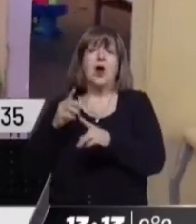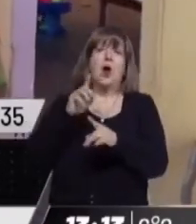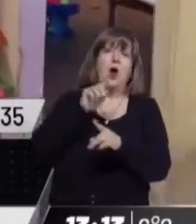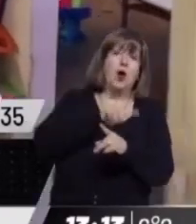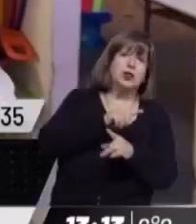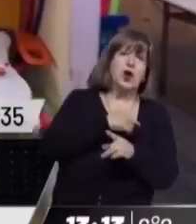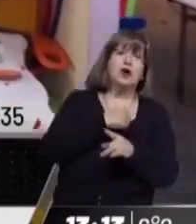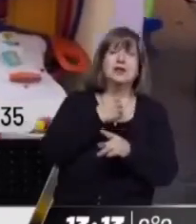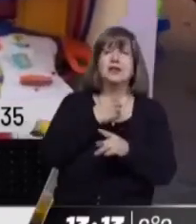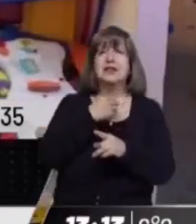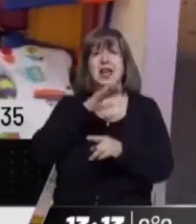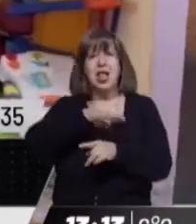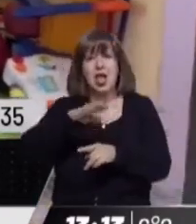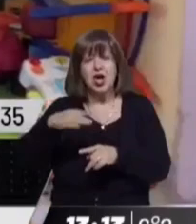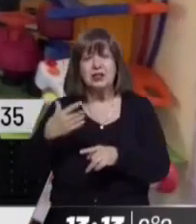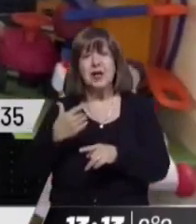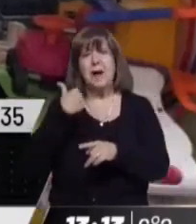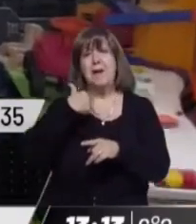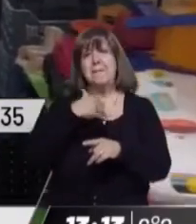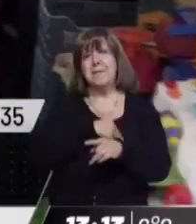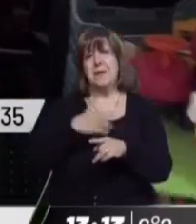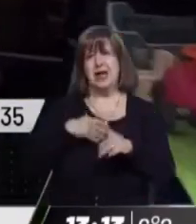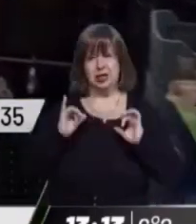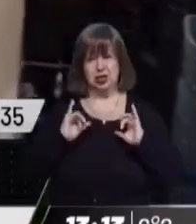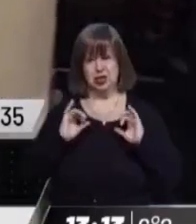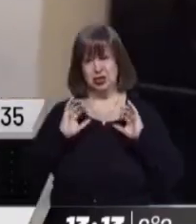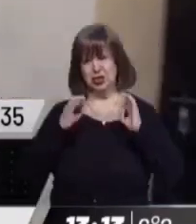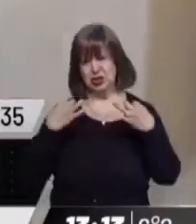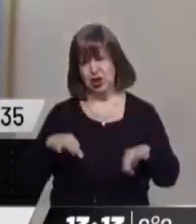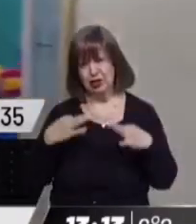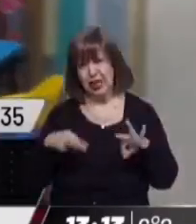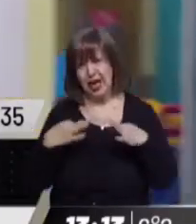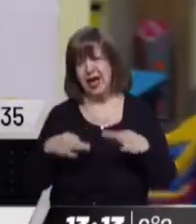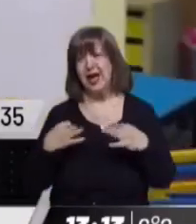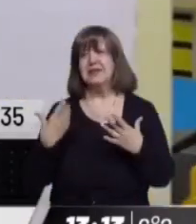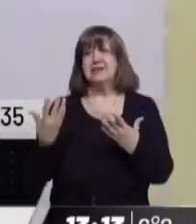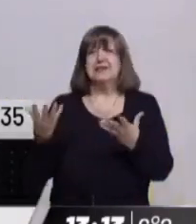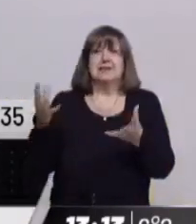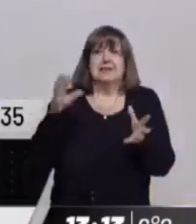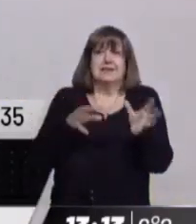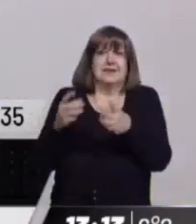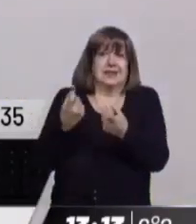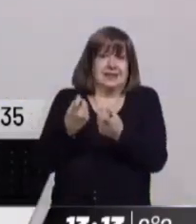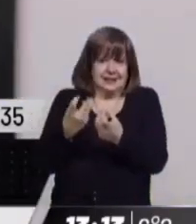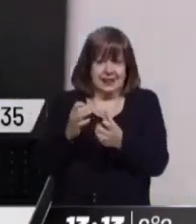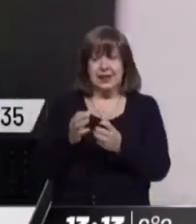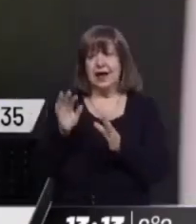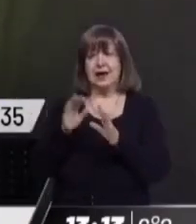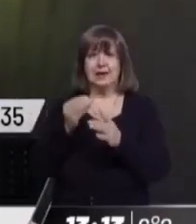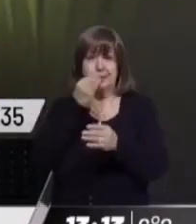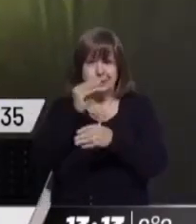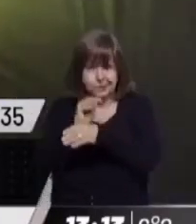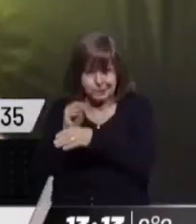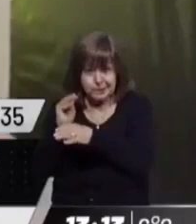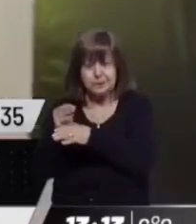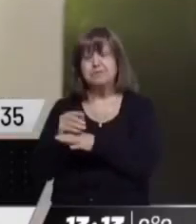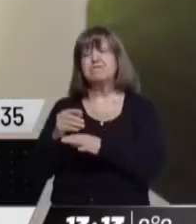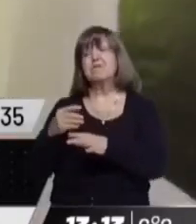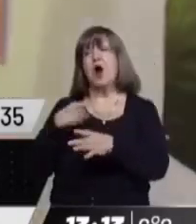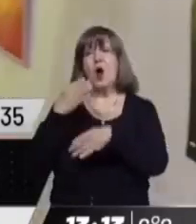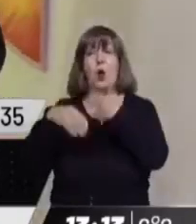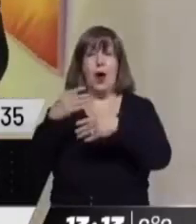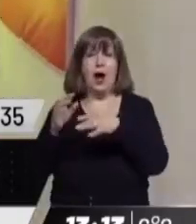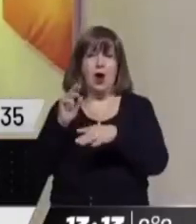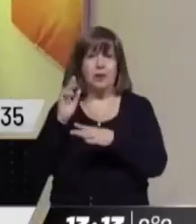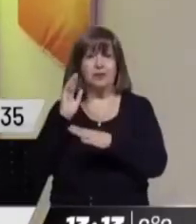niños que necesitan mucho del cuidado de las personas que trabajan aquí. Ingresaron a este sector que yo estoy